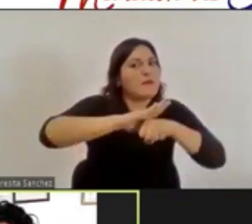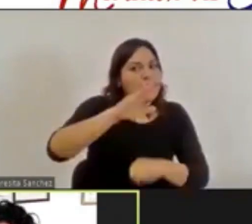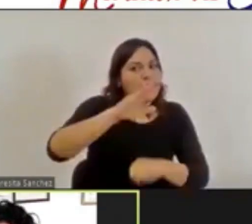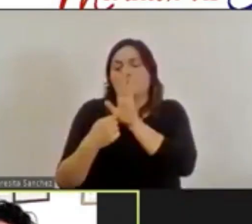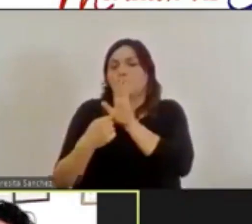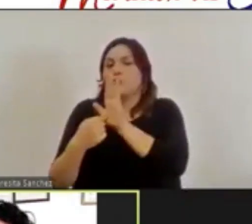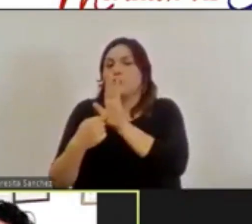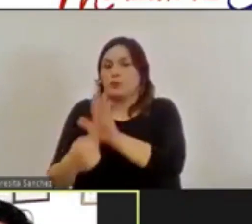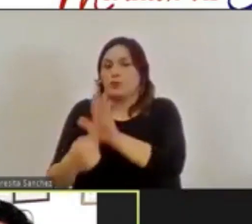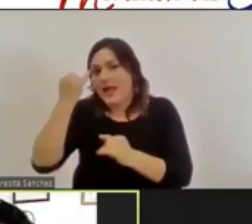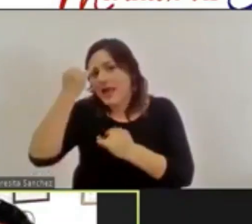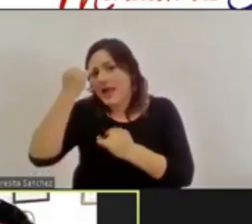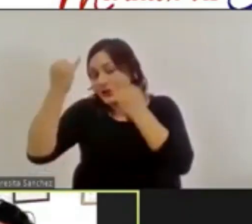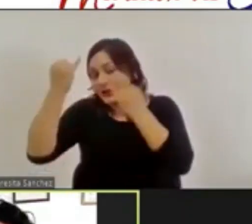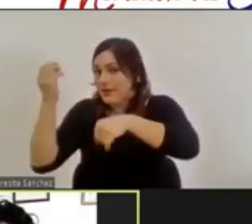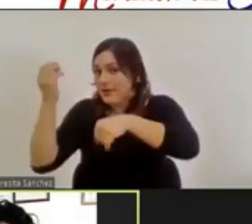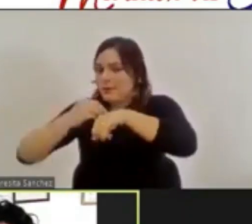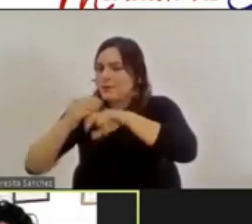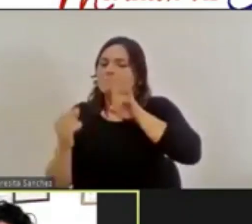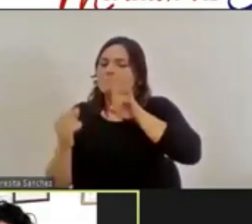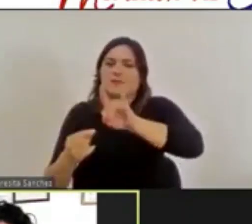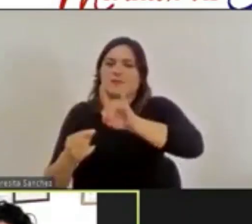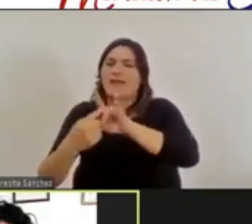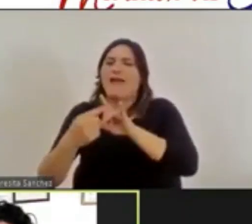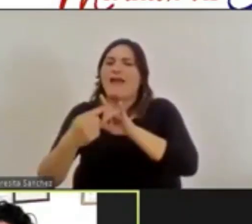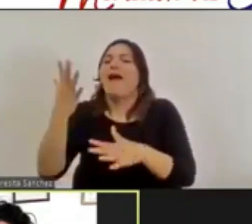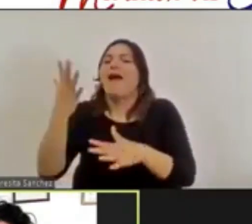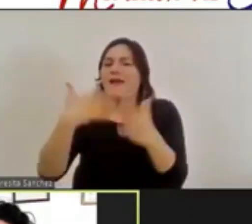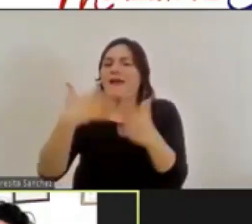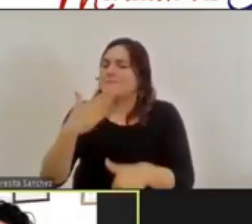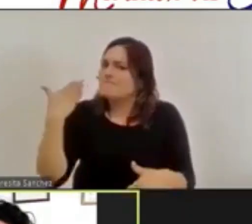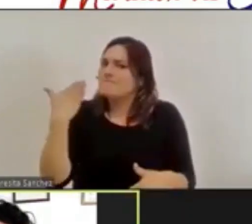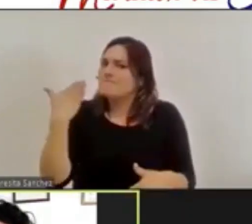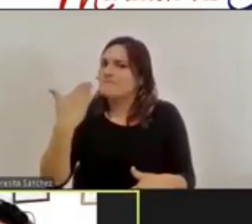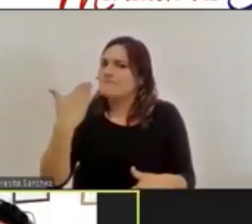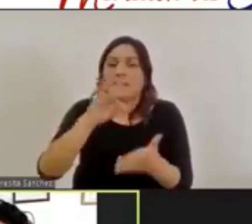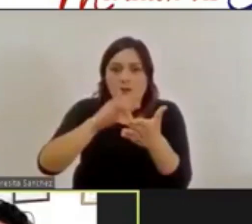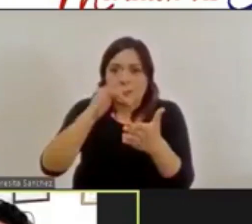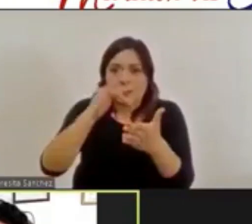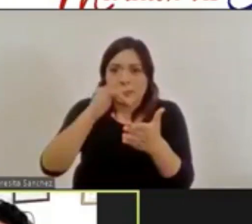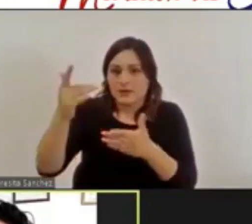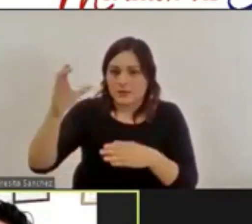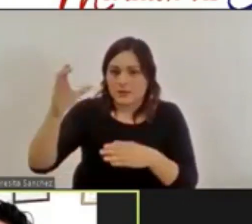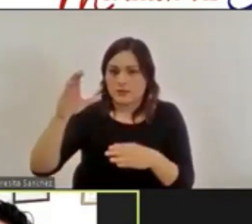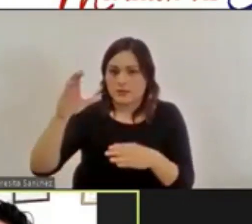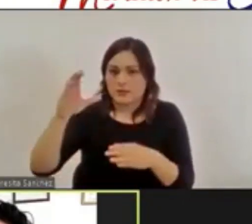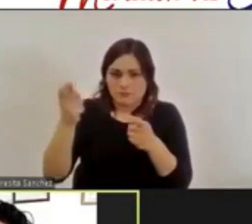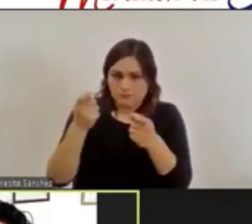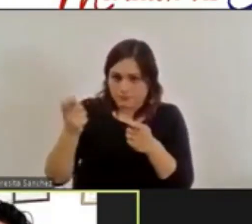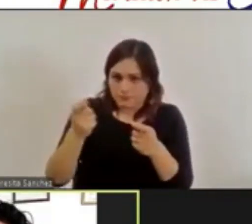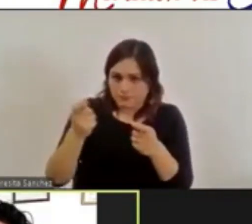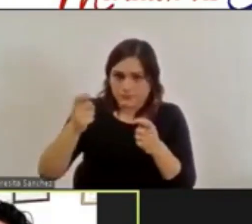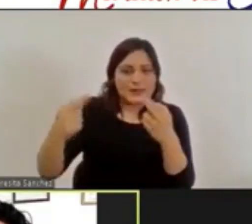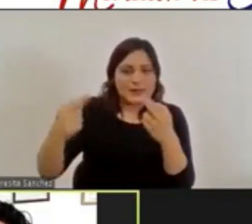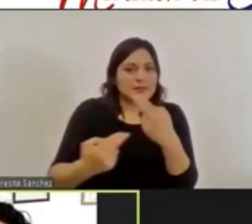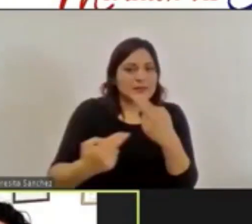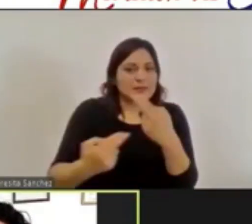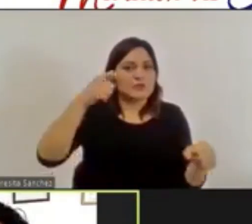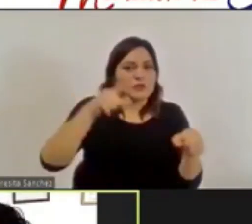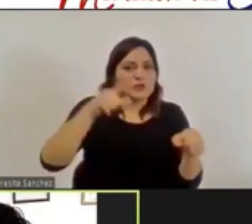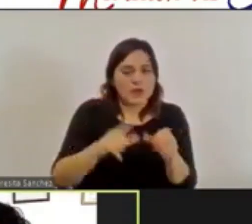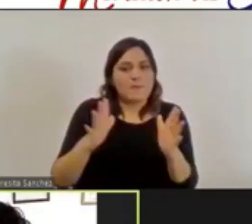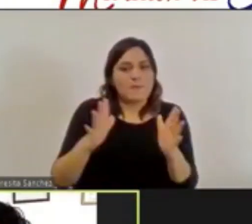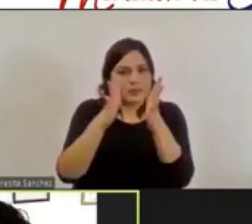su iniciativa visibilizando la perspectiva de niñez. Agradecidos en la Coordinación Nacional de Protección Civil por ser parte del Foro Nacional del